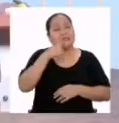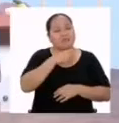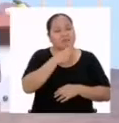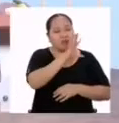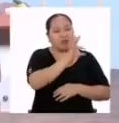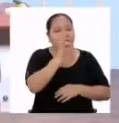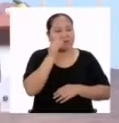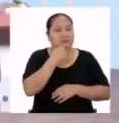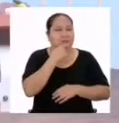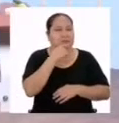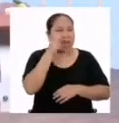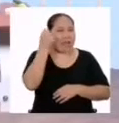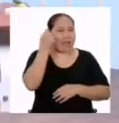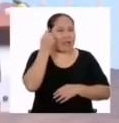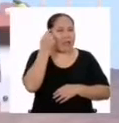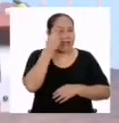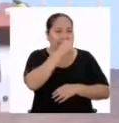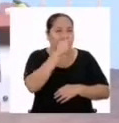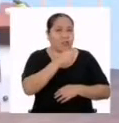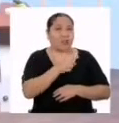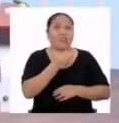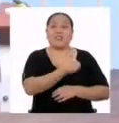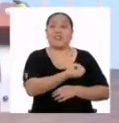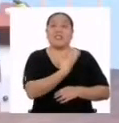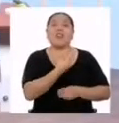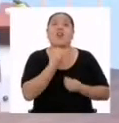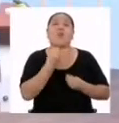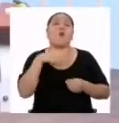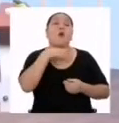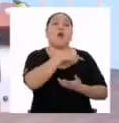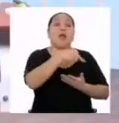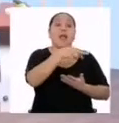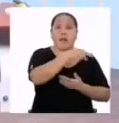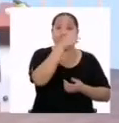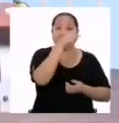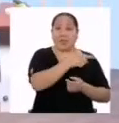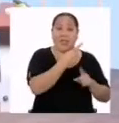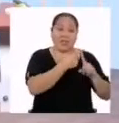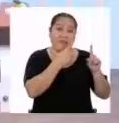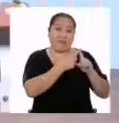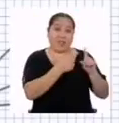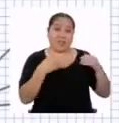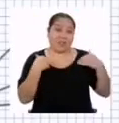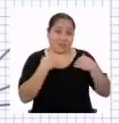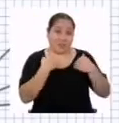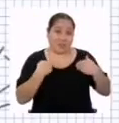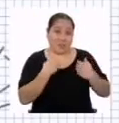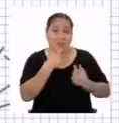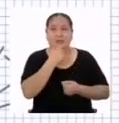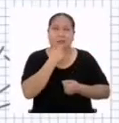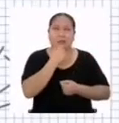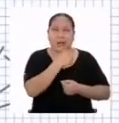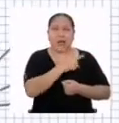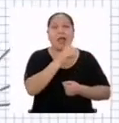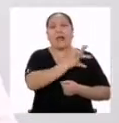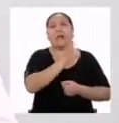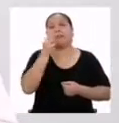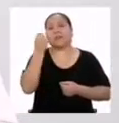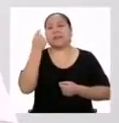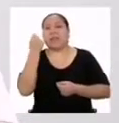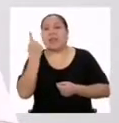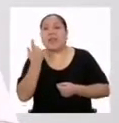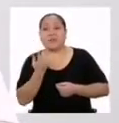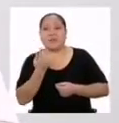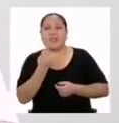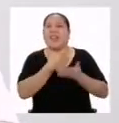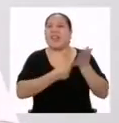distintas maneras, pero nos informan sobre distintas maneras de desplazarse que tienen distintos mamíferos. Así que eso podemos inferir. Y